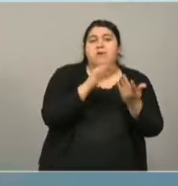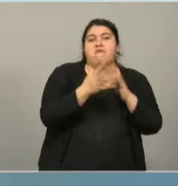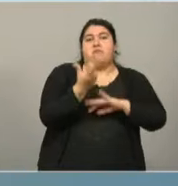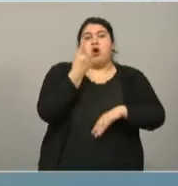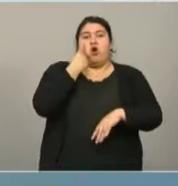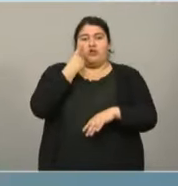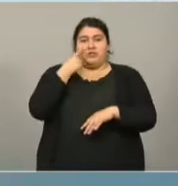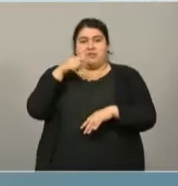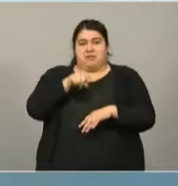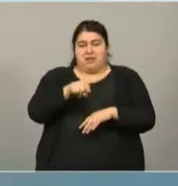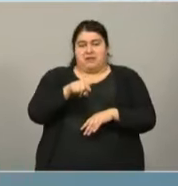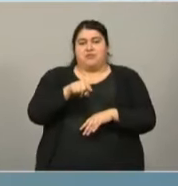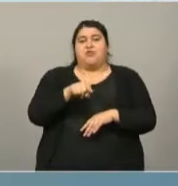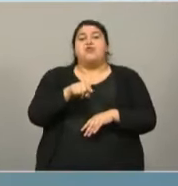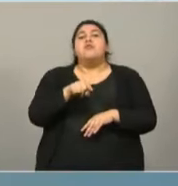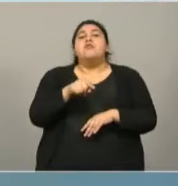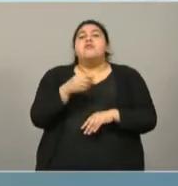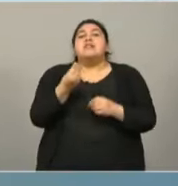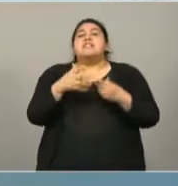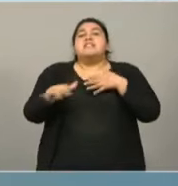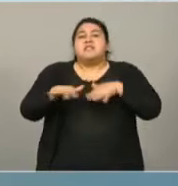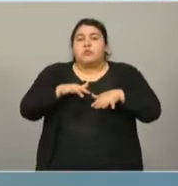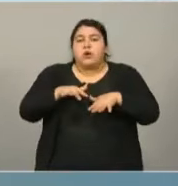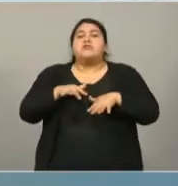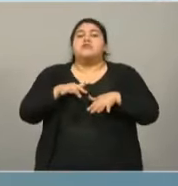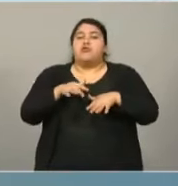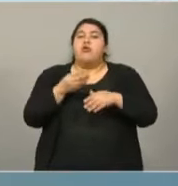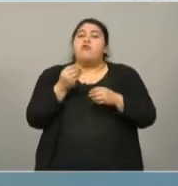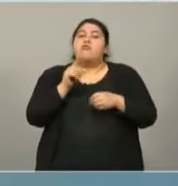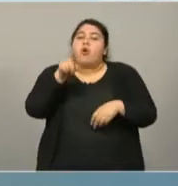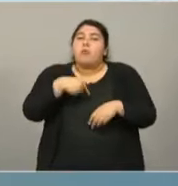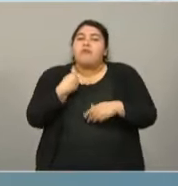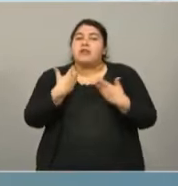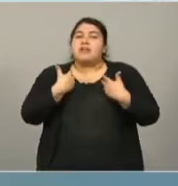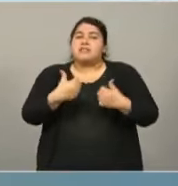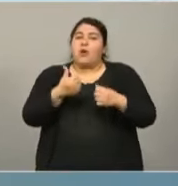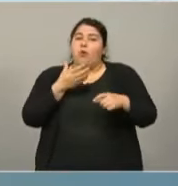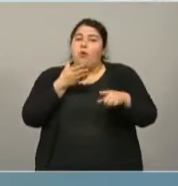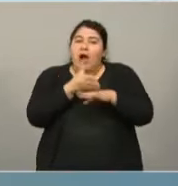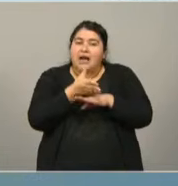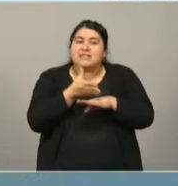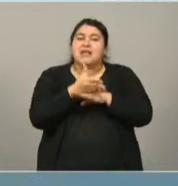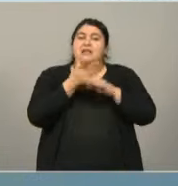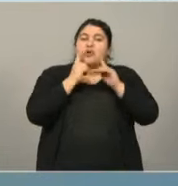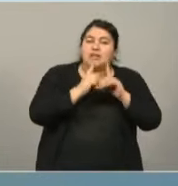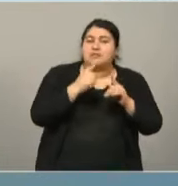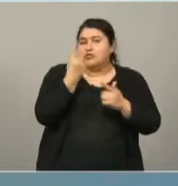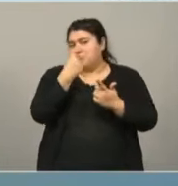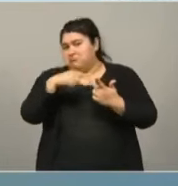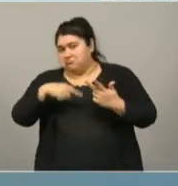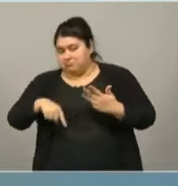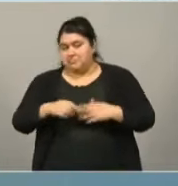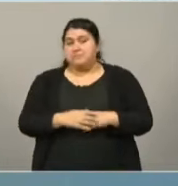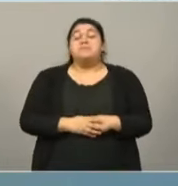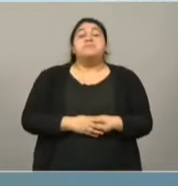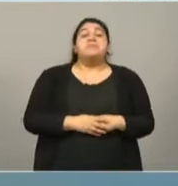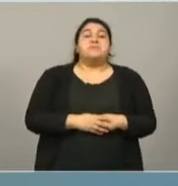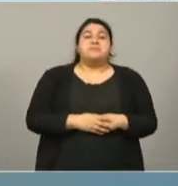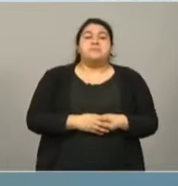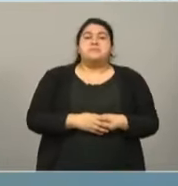de efectivamente qué es lo que sucede con el acceso al sistema de salud de la población para que tengan una dimensión Se